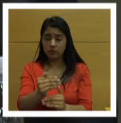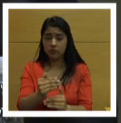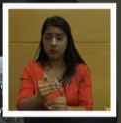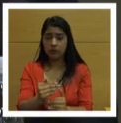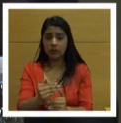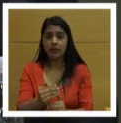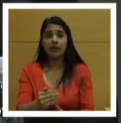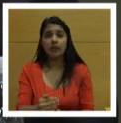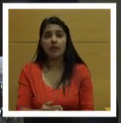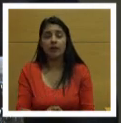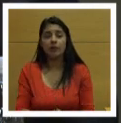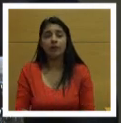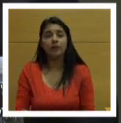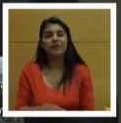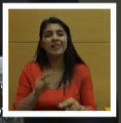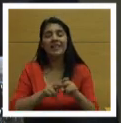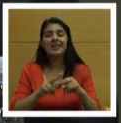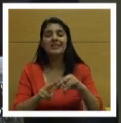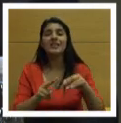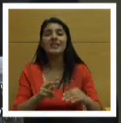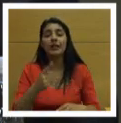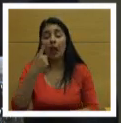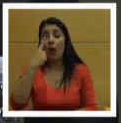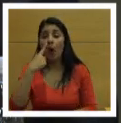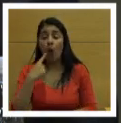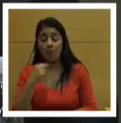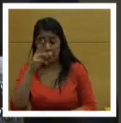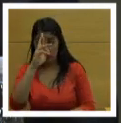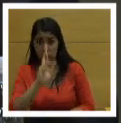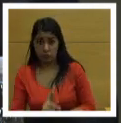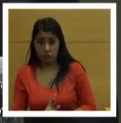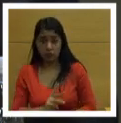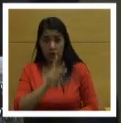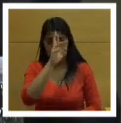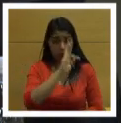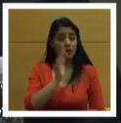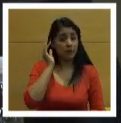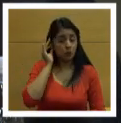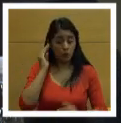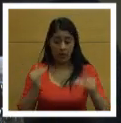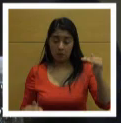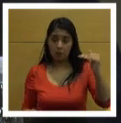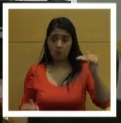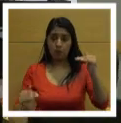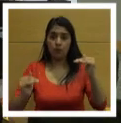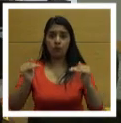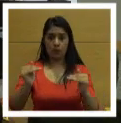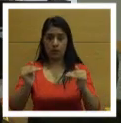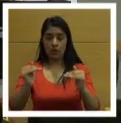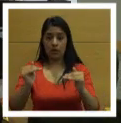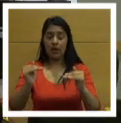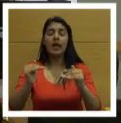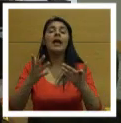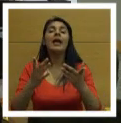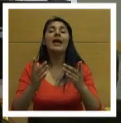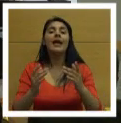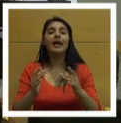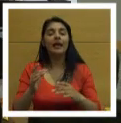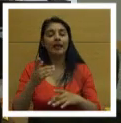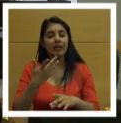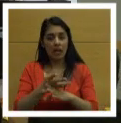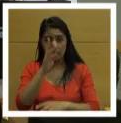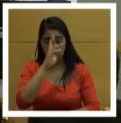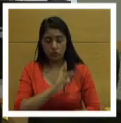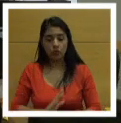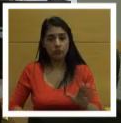que tienda a crear una equiparación de los roles de hombres y mujeres en la crianza y educación de su descendencia, que se